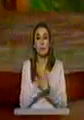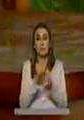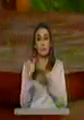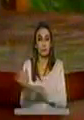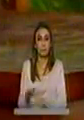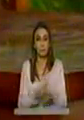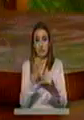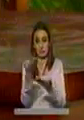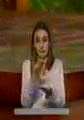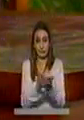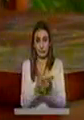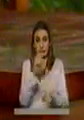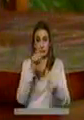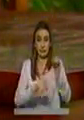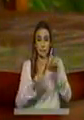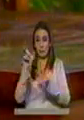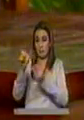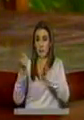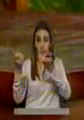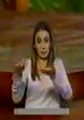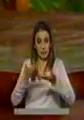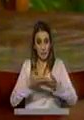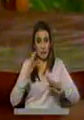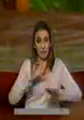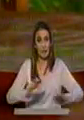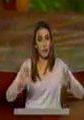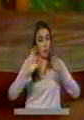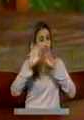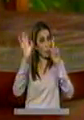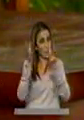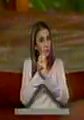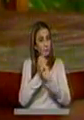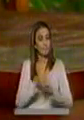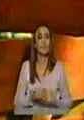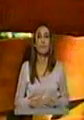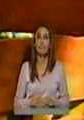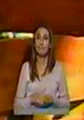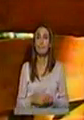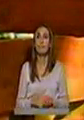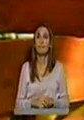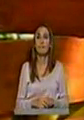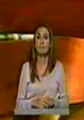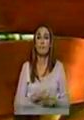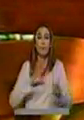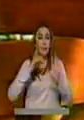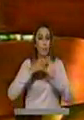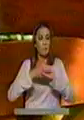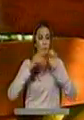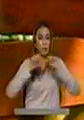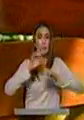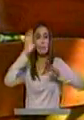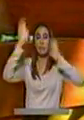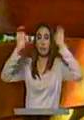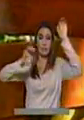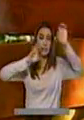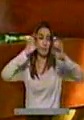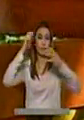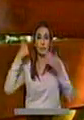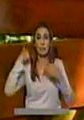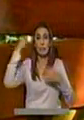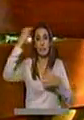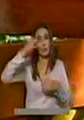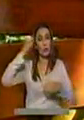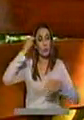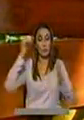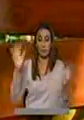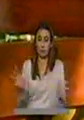a través de su mecanismo y lo logre. Claro que sí, son parte de las estrategias del gobierno para poder impulsar